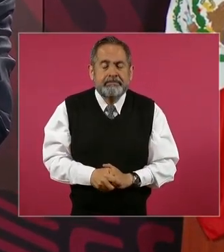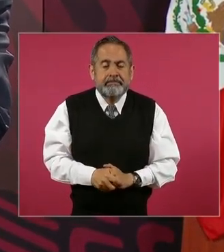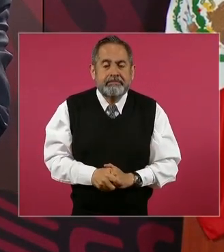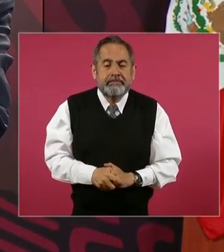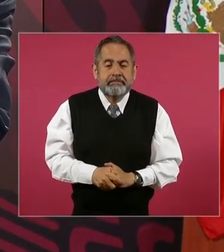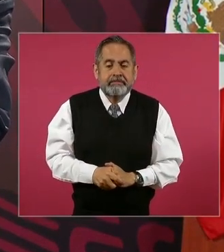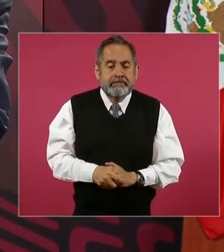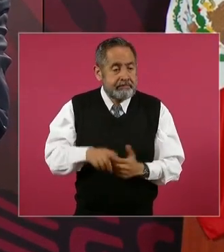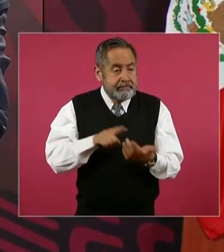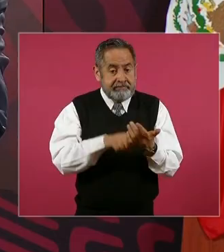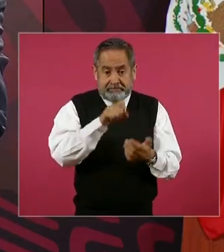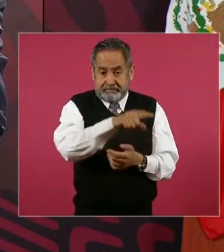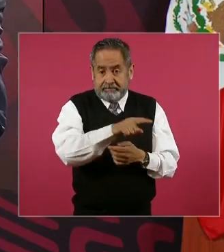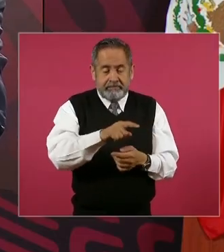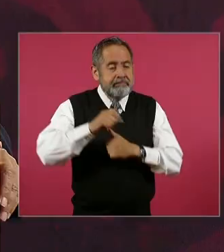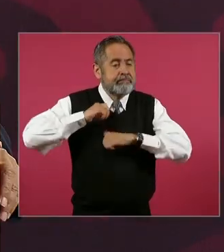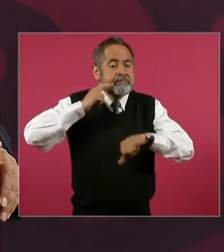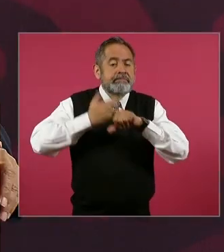es